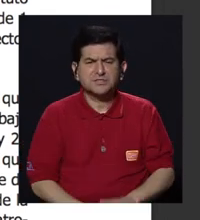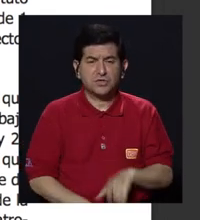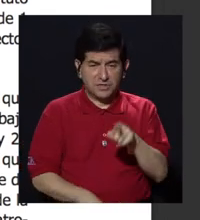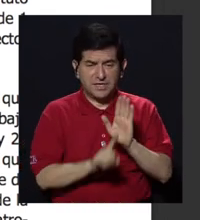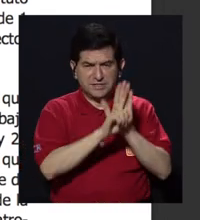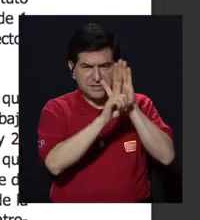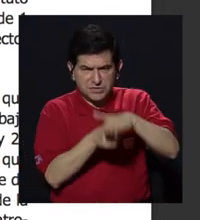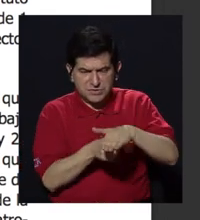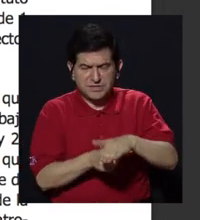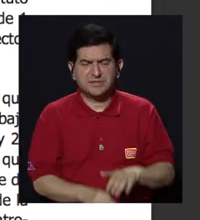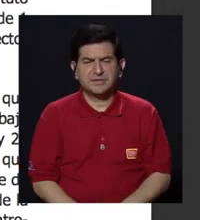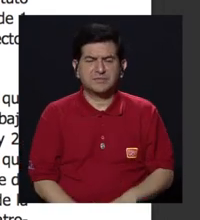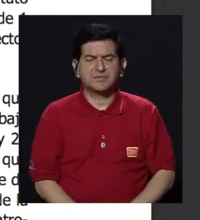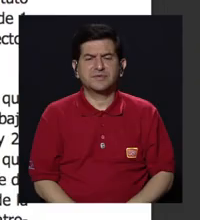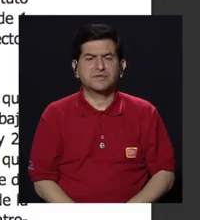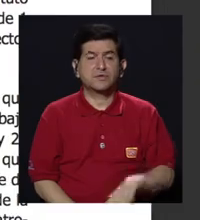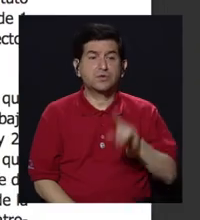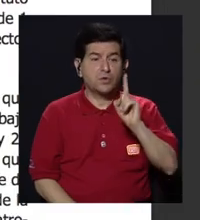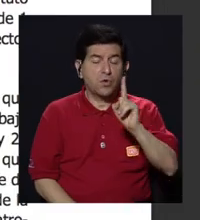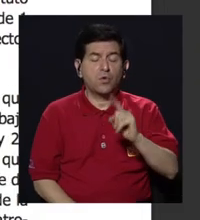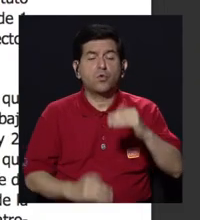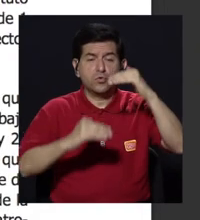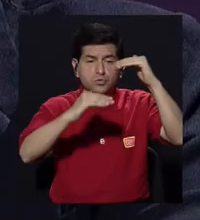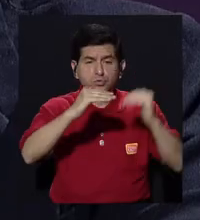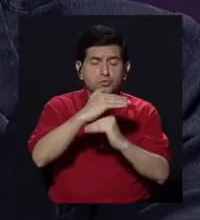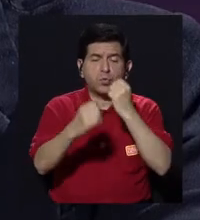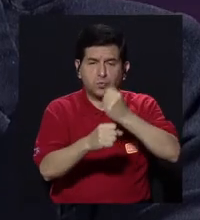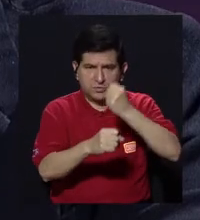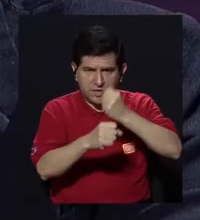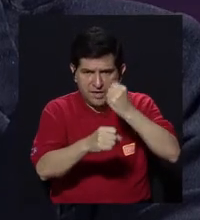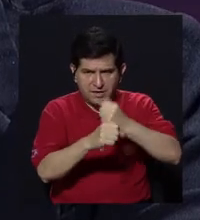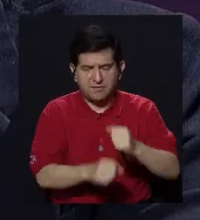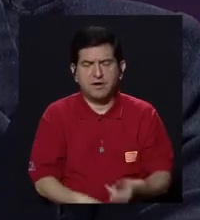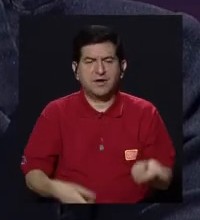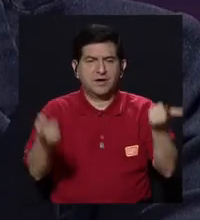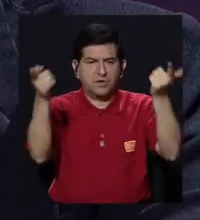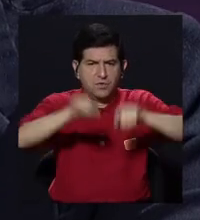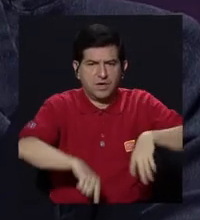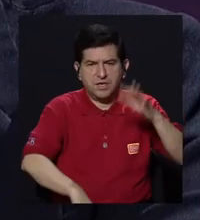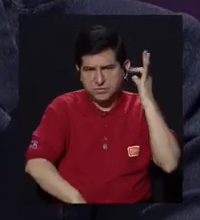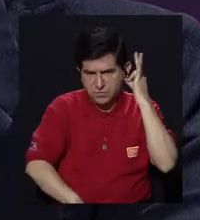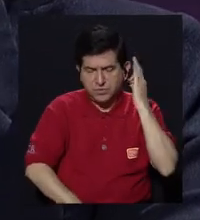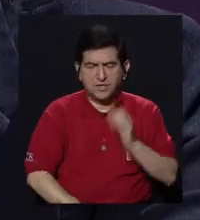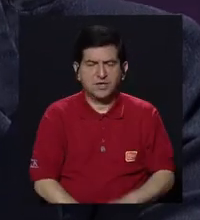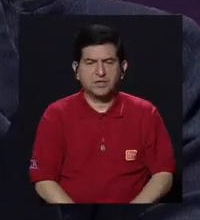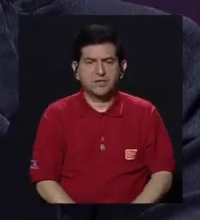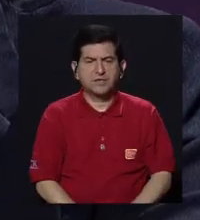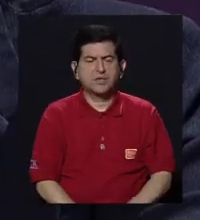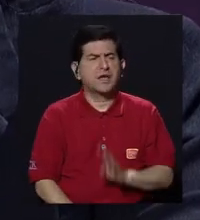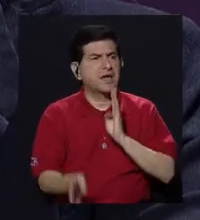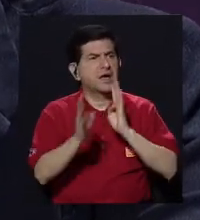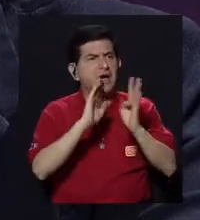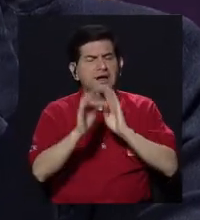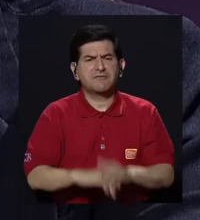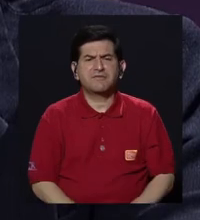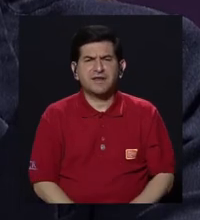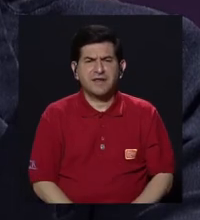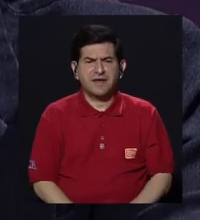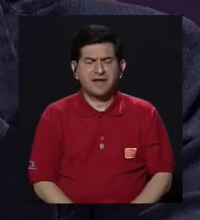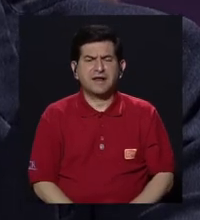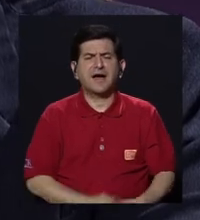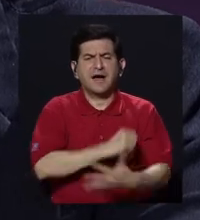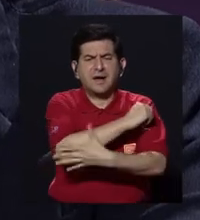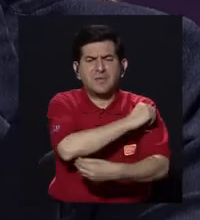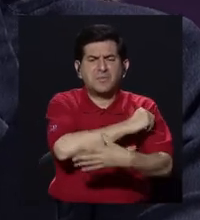sexual. Hay una dificultad, hay un subempleo en el caso de las mujeres. Hoy podemos hablar de la feminización de